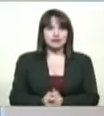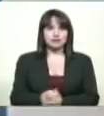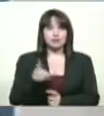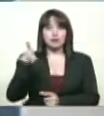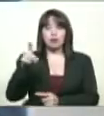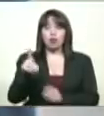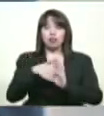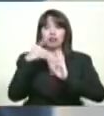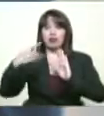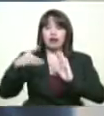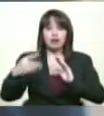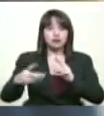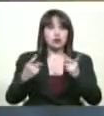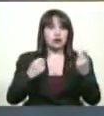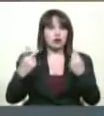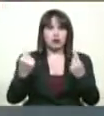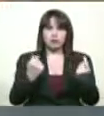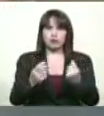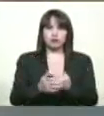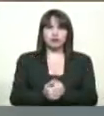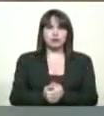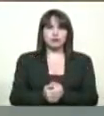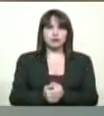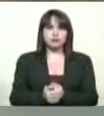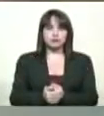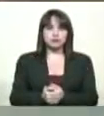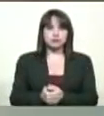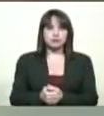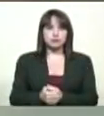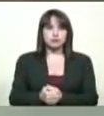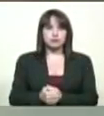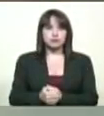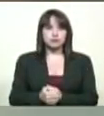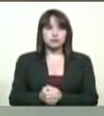hecho económico creo que nunca antes